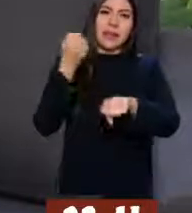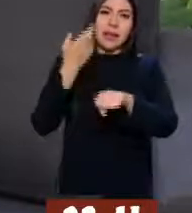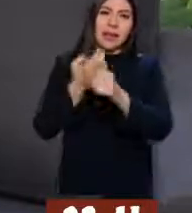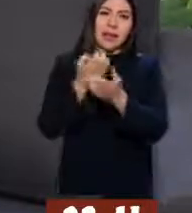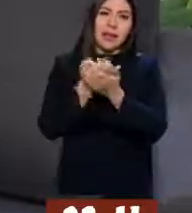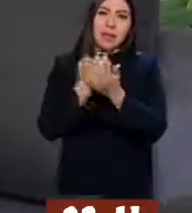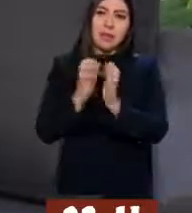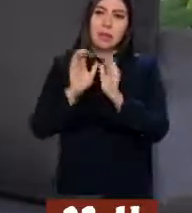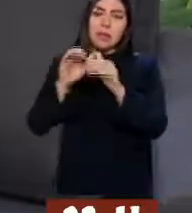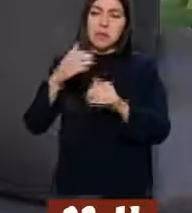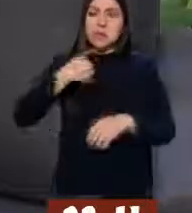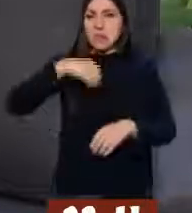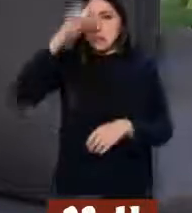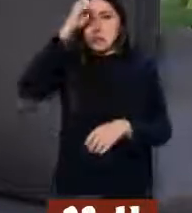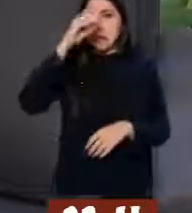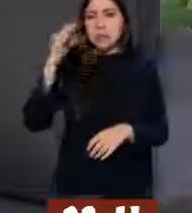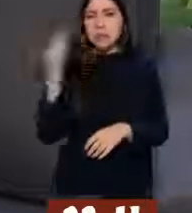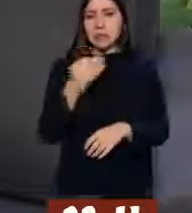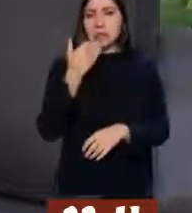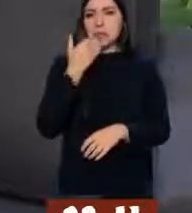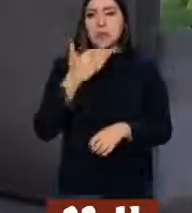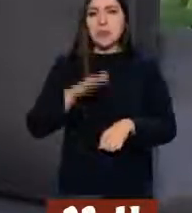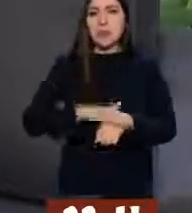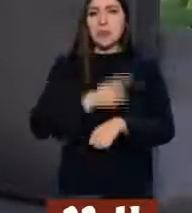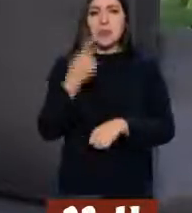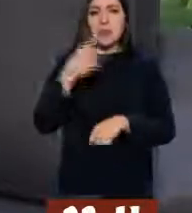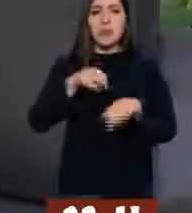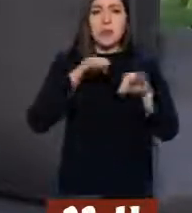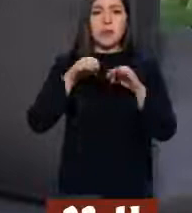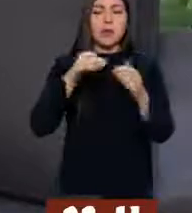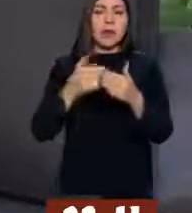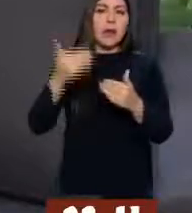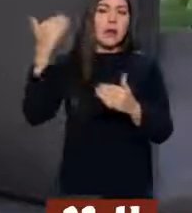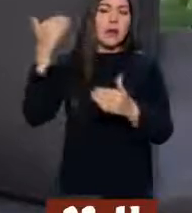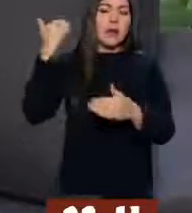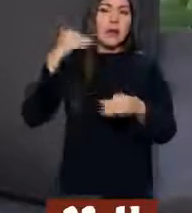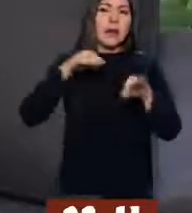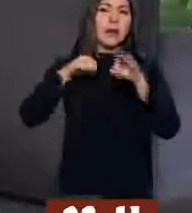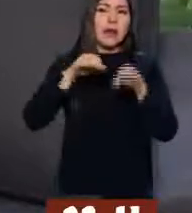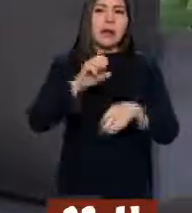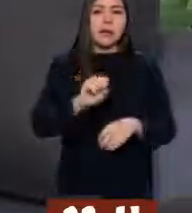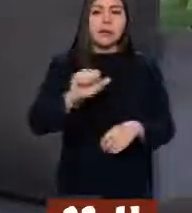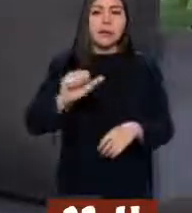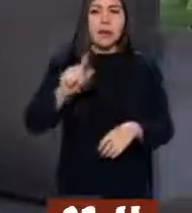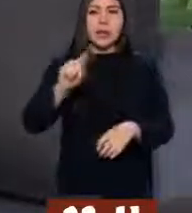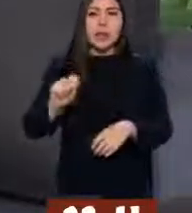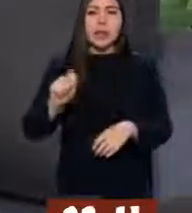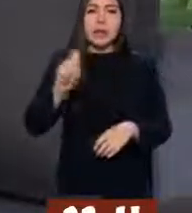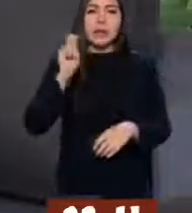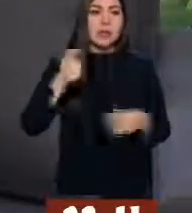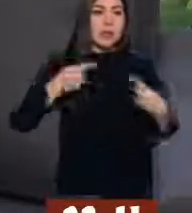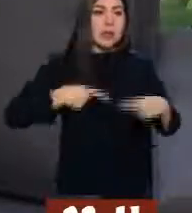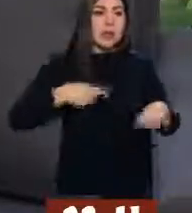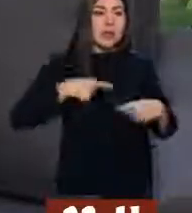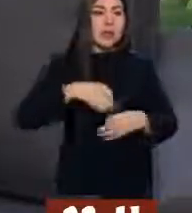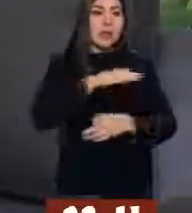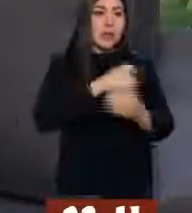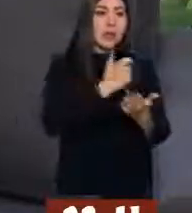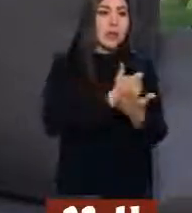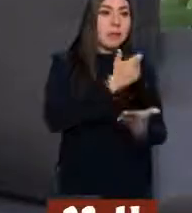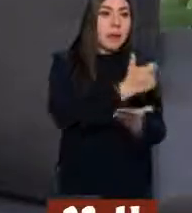enormemente acertado si tomamos en cuenta la labor que hizo en el SAT. O sea, hacer que paguen estos